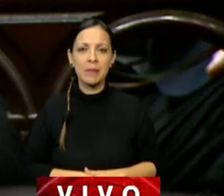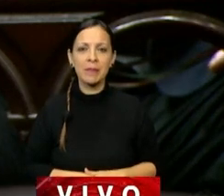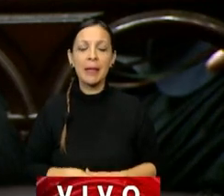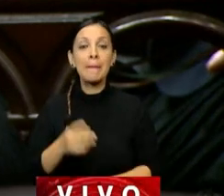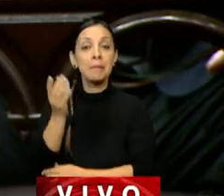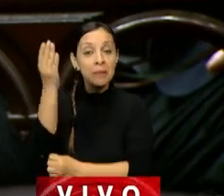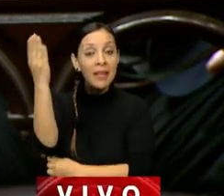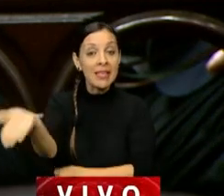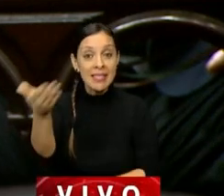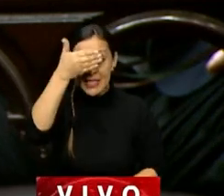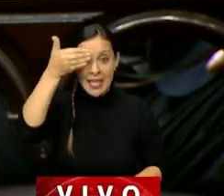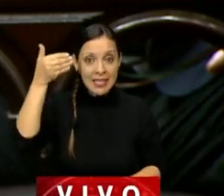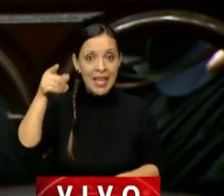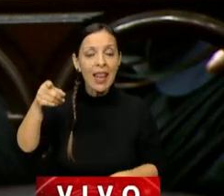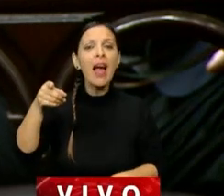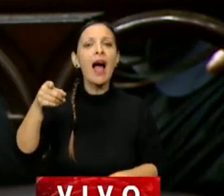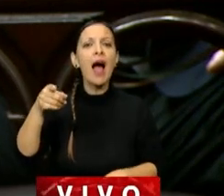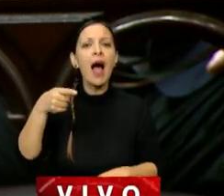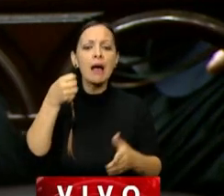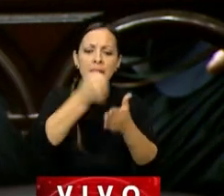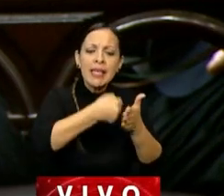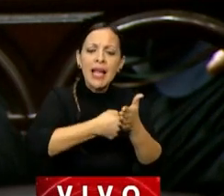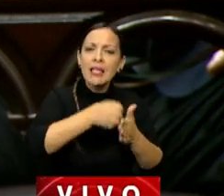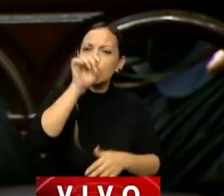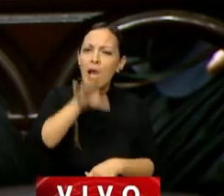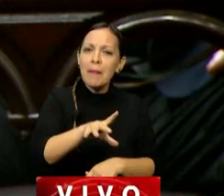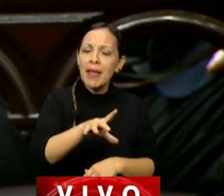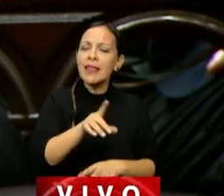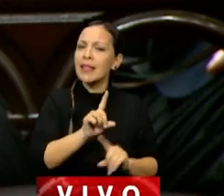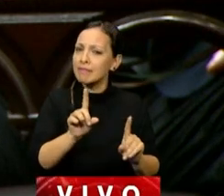Pero Cecilia, no solamente desde el punto de vista de la militancia,